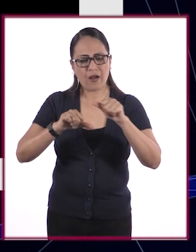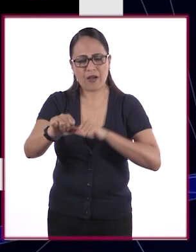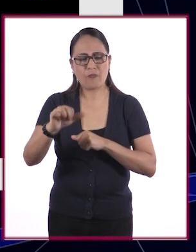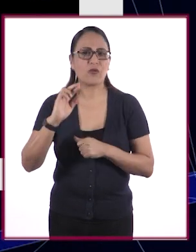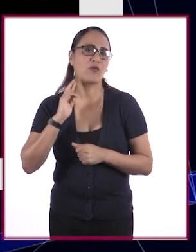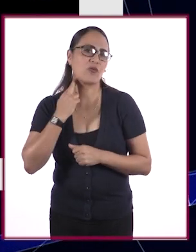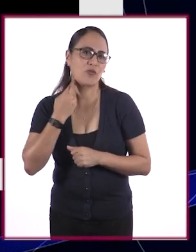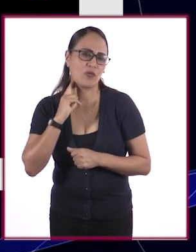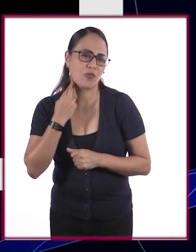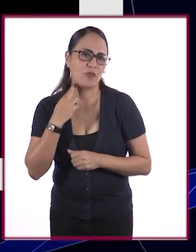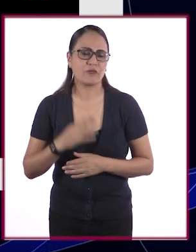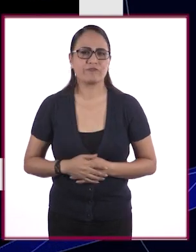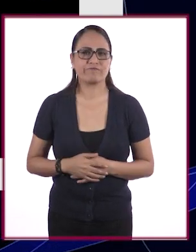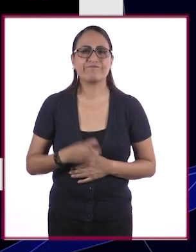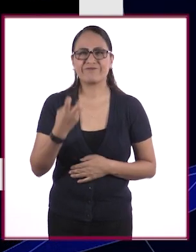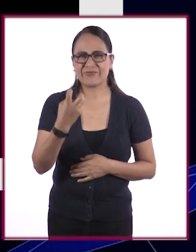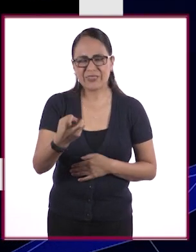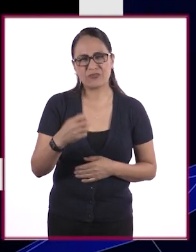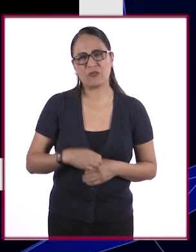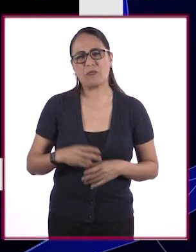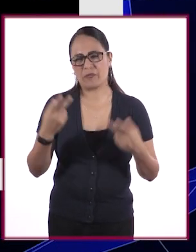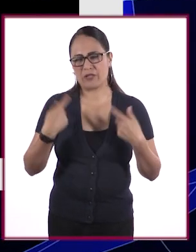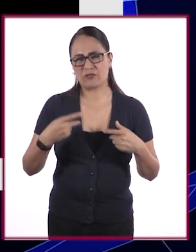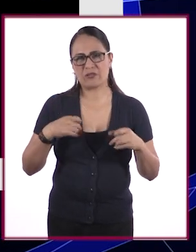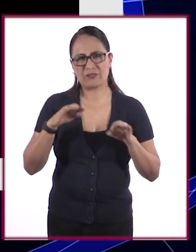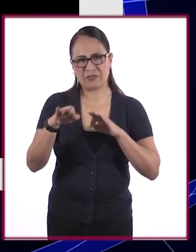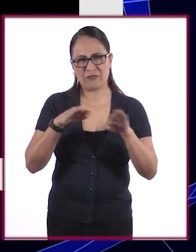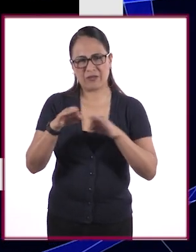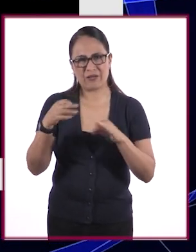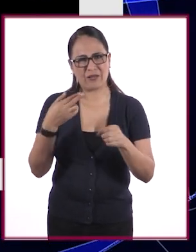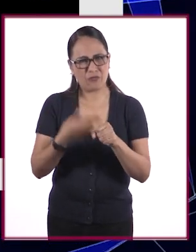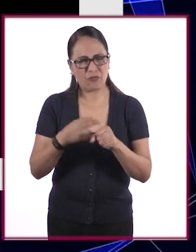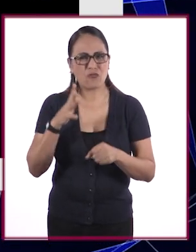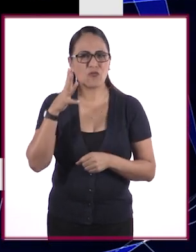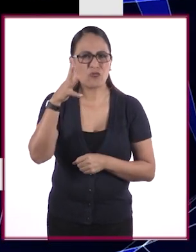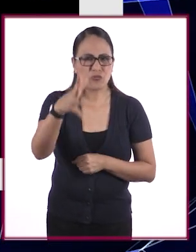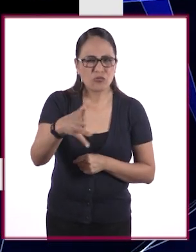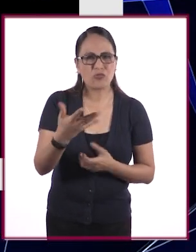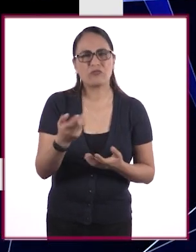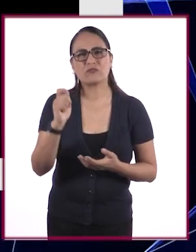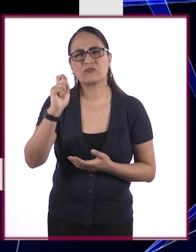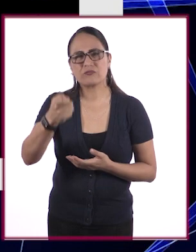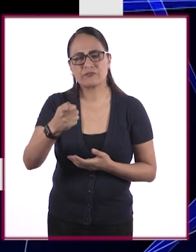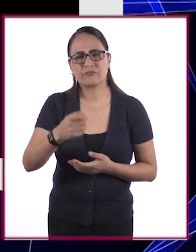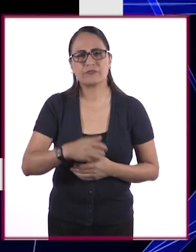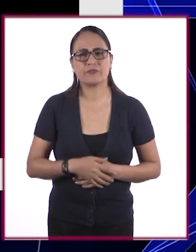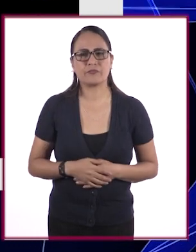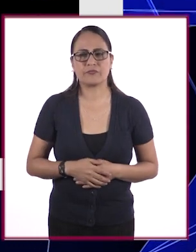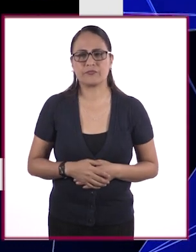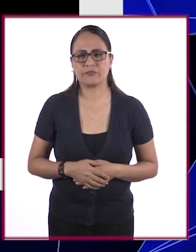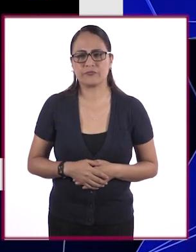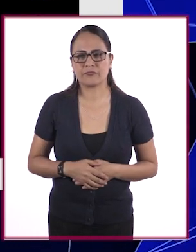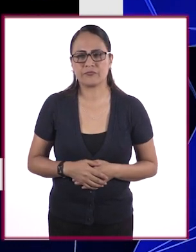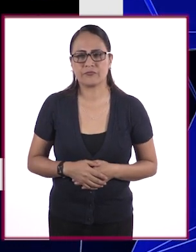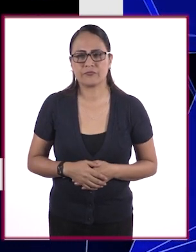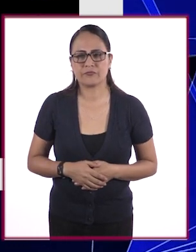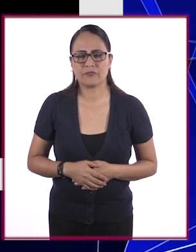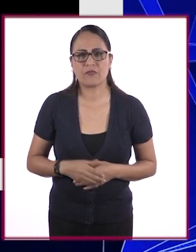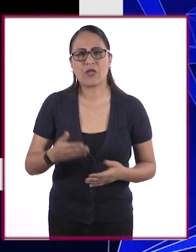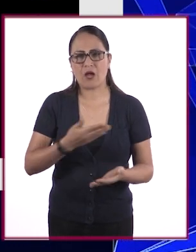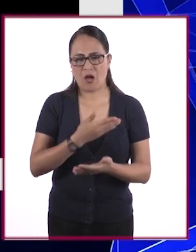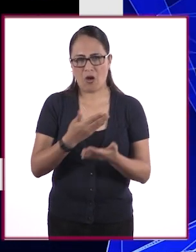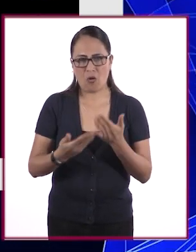para trabajar en estos empleos del futuro deben ser flexibles en primer lugar. Lo que hay que saber es que lo